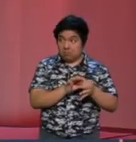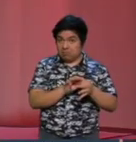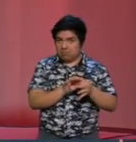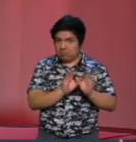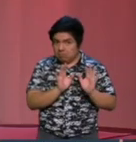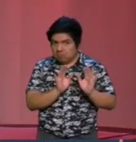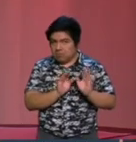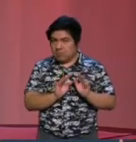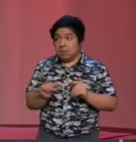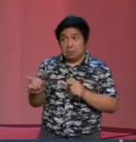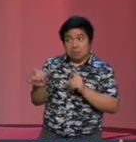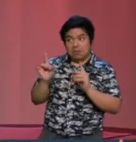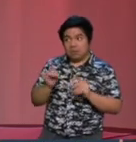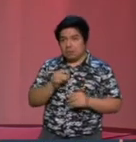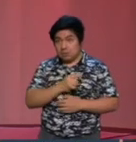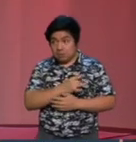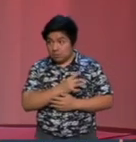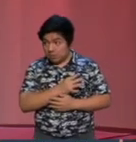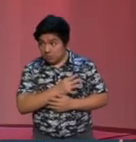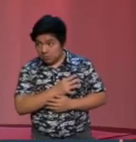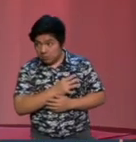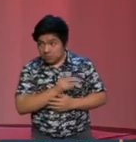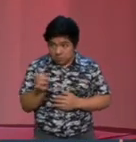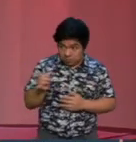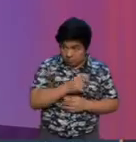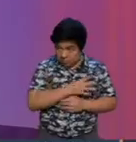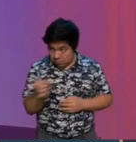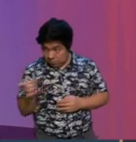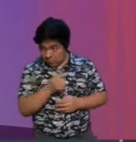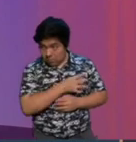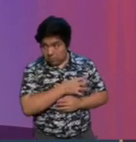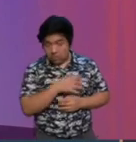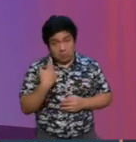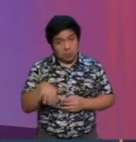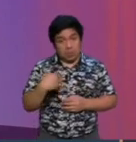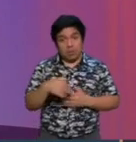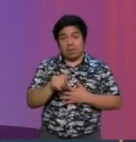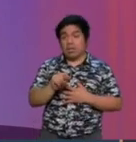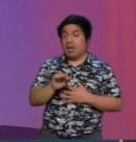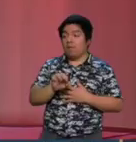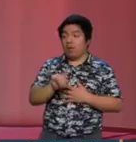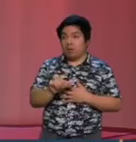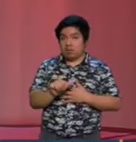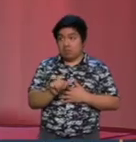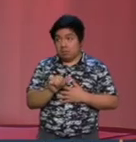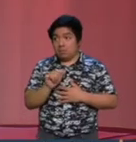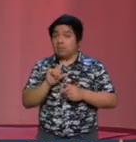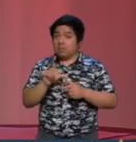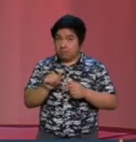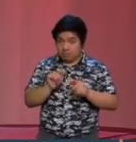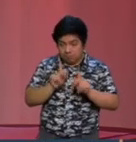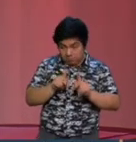miedo. haciendo- no. Huele a miedo. Se están, a ver, huele a miedo. para que y la Santiago gente va a sepa, escuchar y va a para que platicar. la gente, bueno, entonces